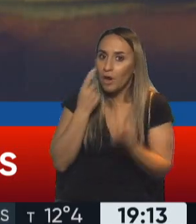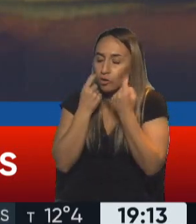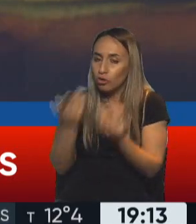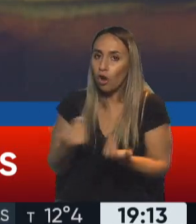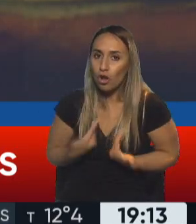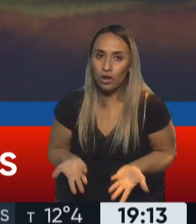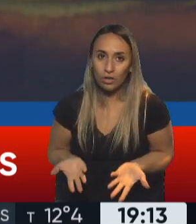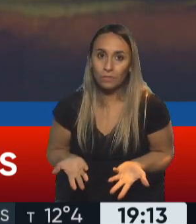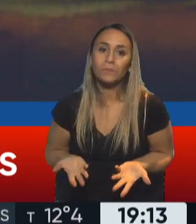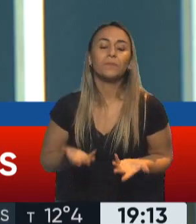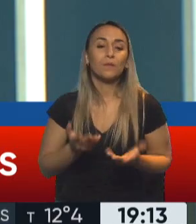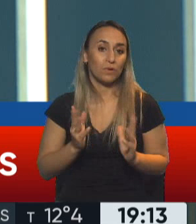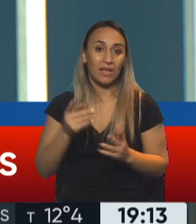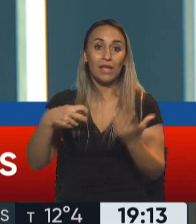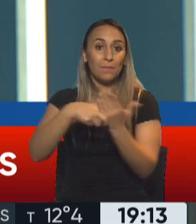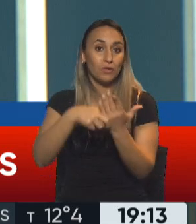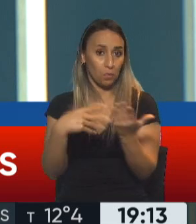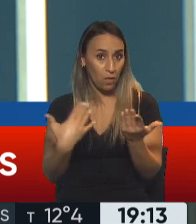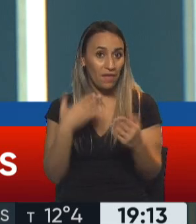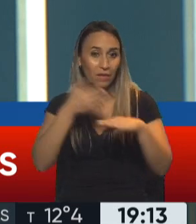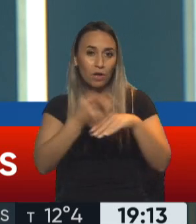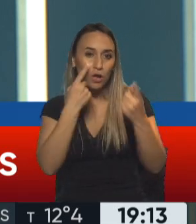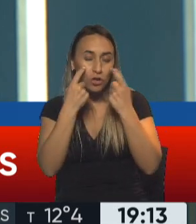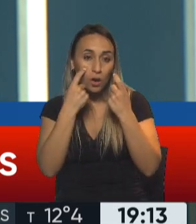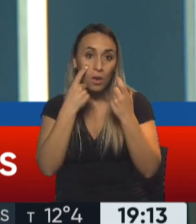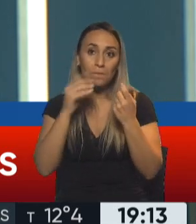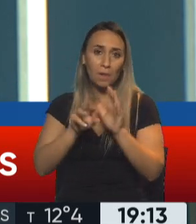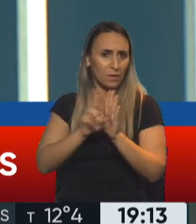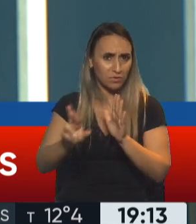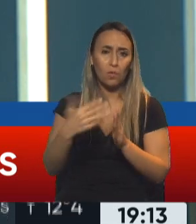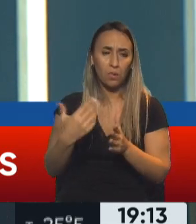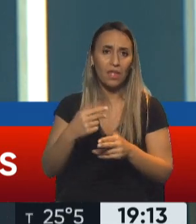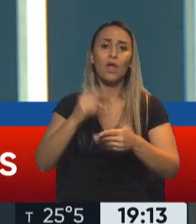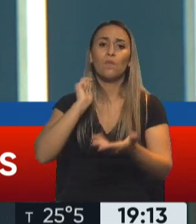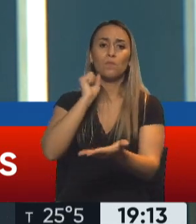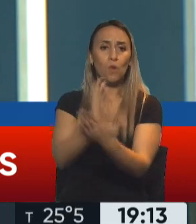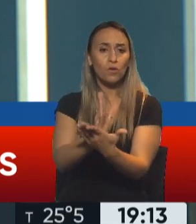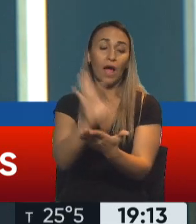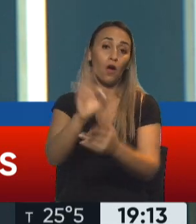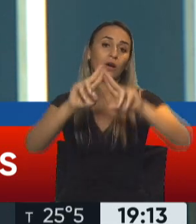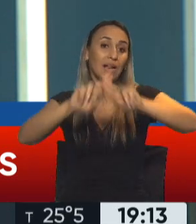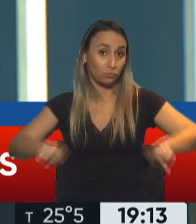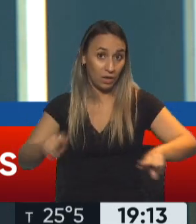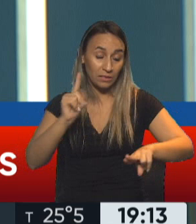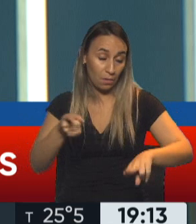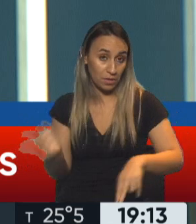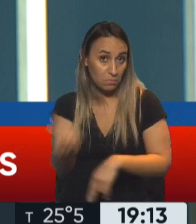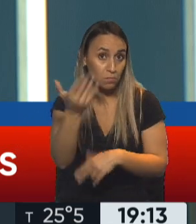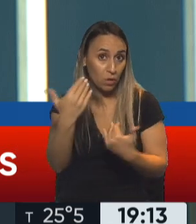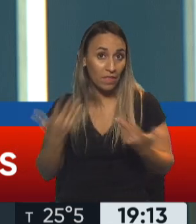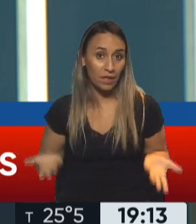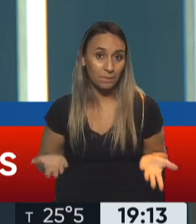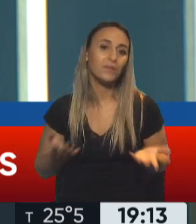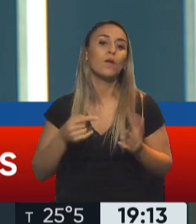no solo pueden hacer el control, sino que quedaron habilitados a hacer multas y hasta clausuras. El problema que tienen los municipios en esta relación